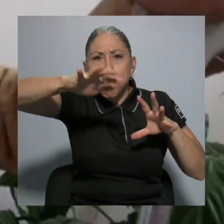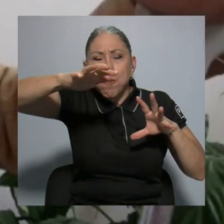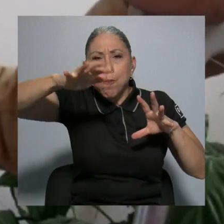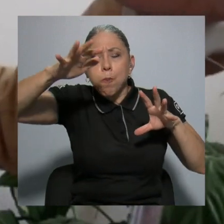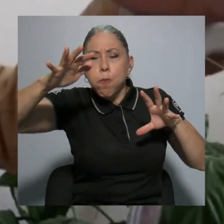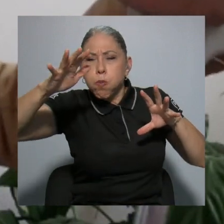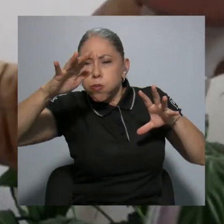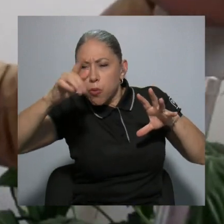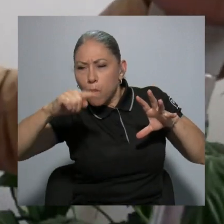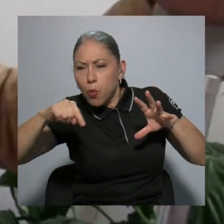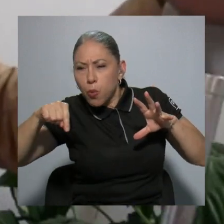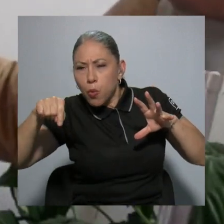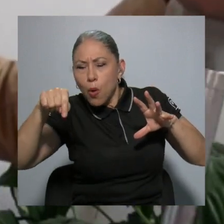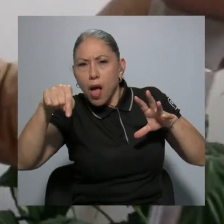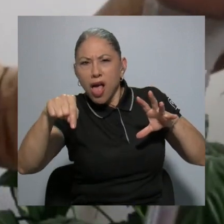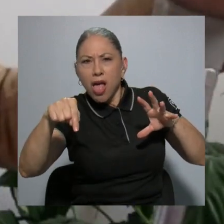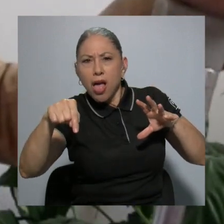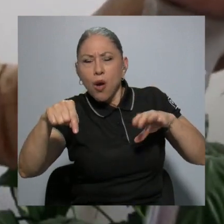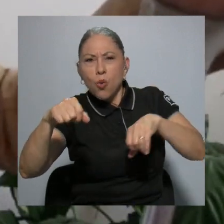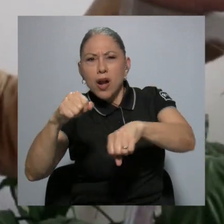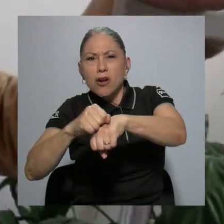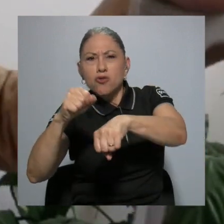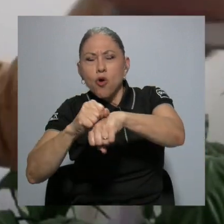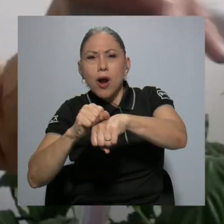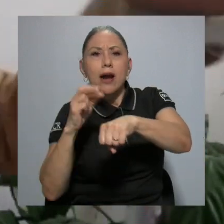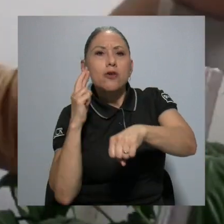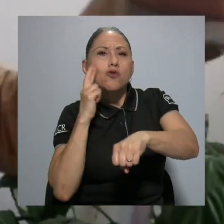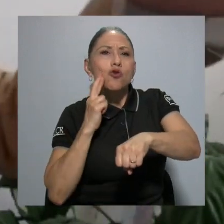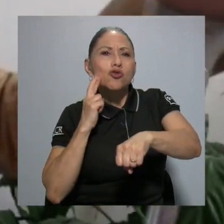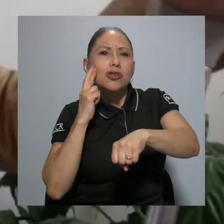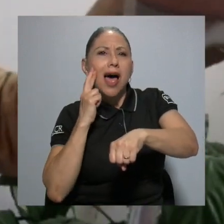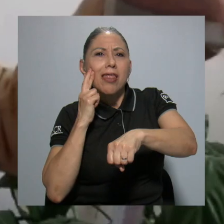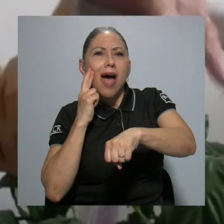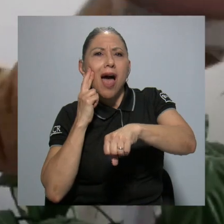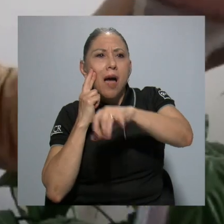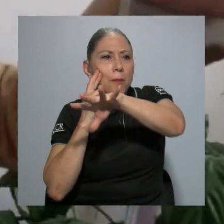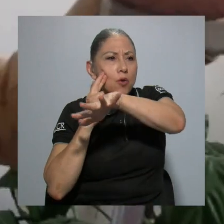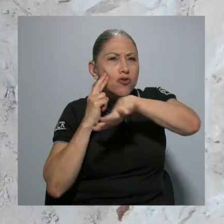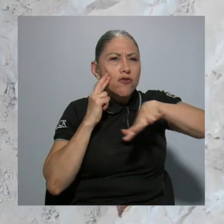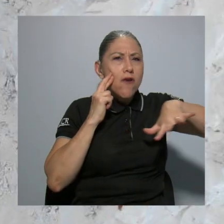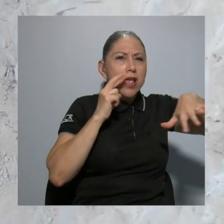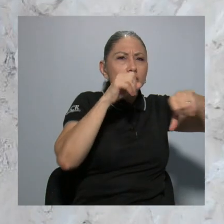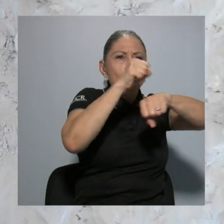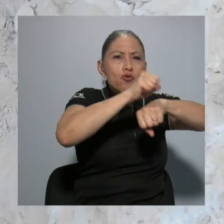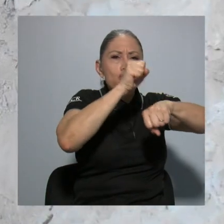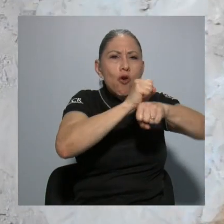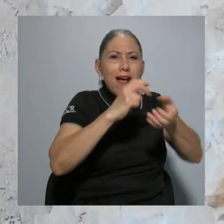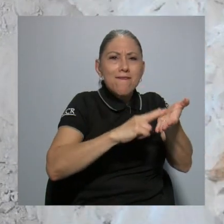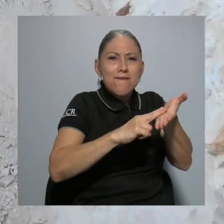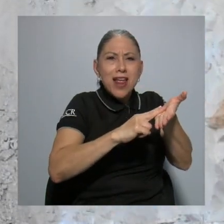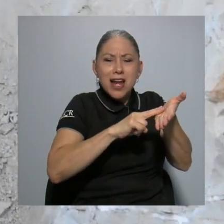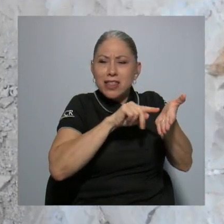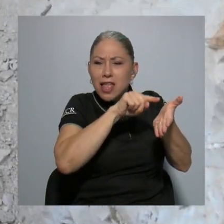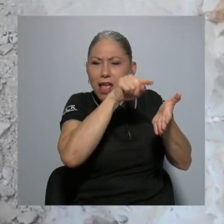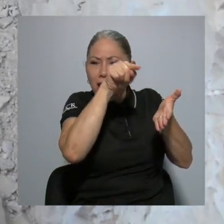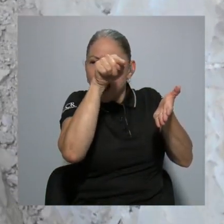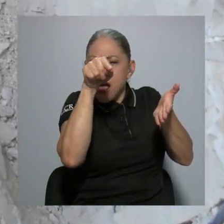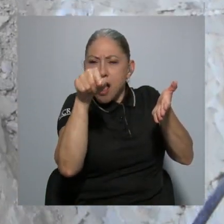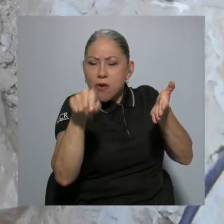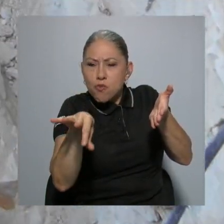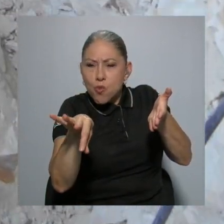afloraba una roca rosada en medio de una roca verde. Aparece